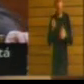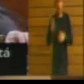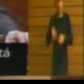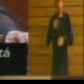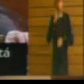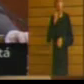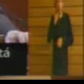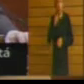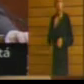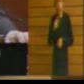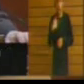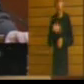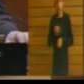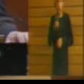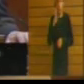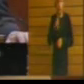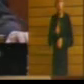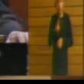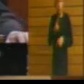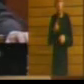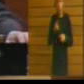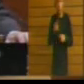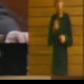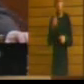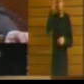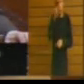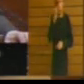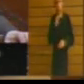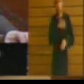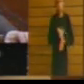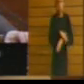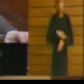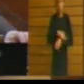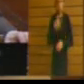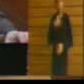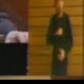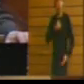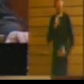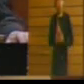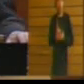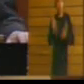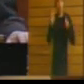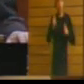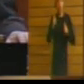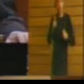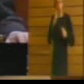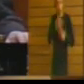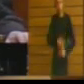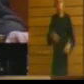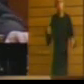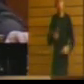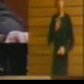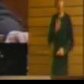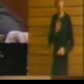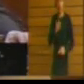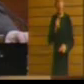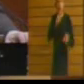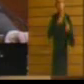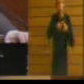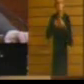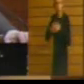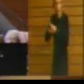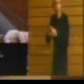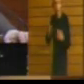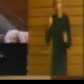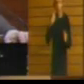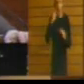Twitter, a la hora de conocer cuál es el posicionamiento del Gobierno. Una apuesta, dice, decidida por la enseñanza pública, pero eso sí, mira y comprueba los